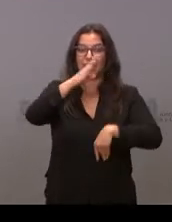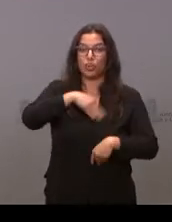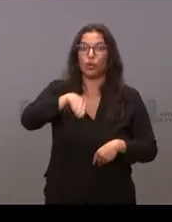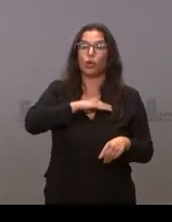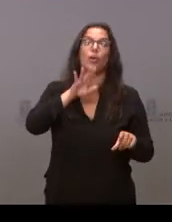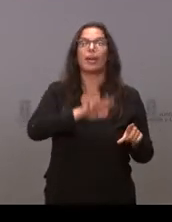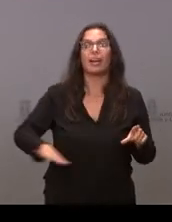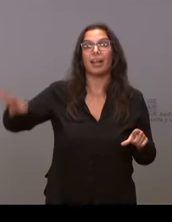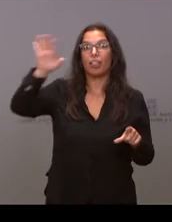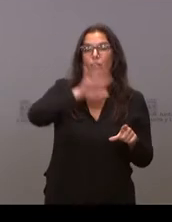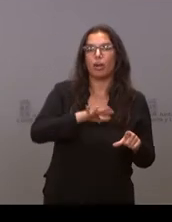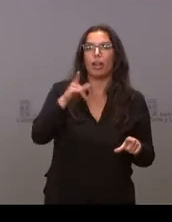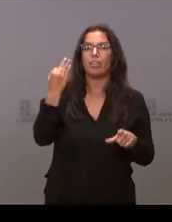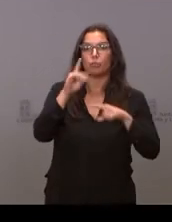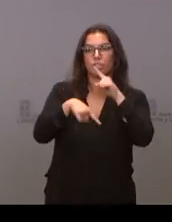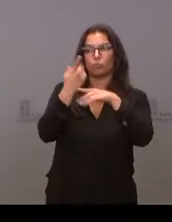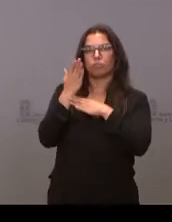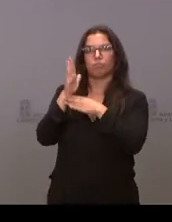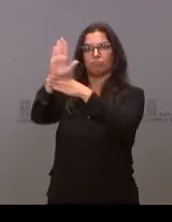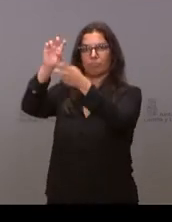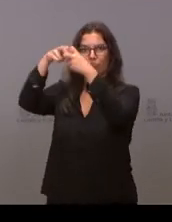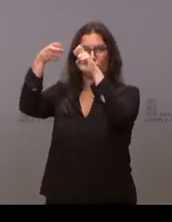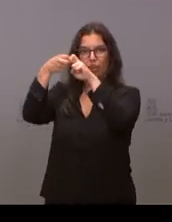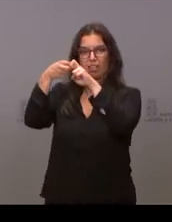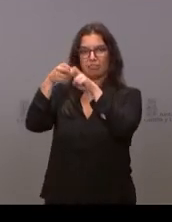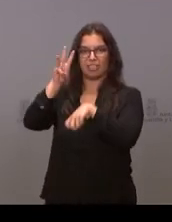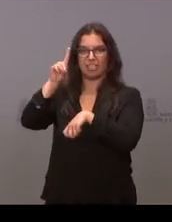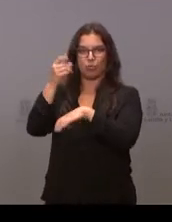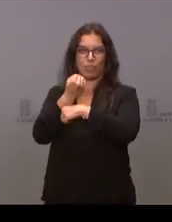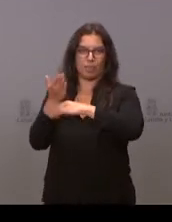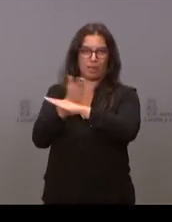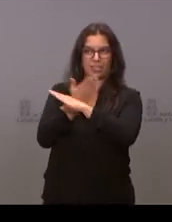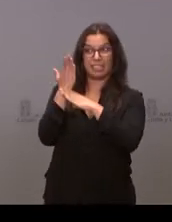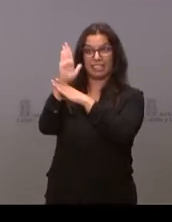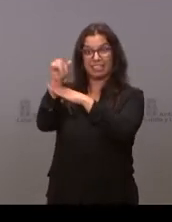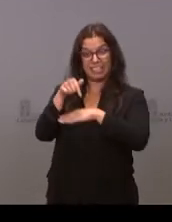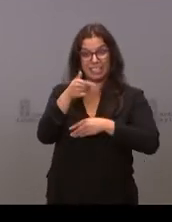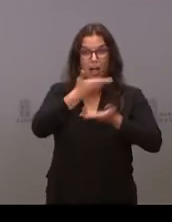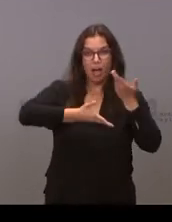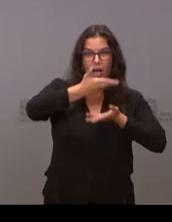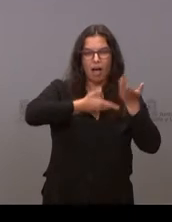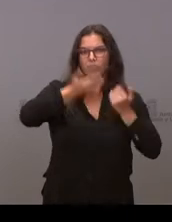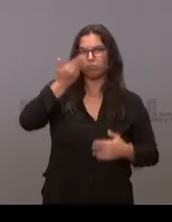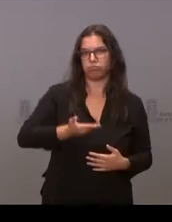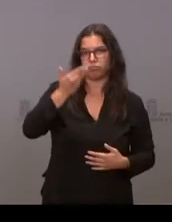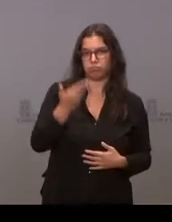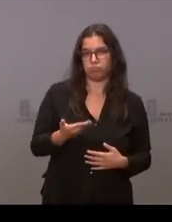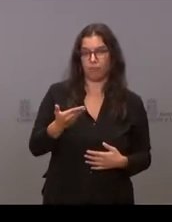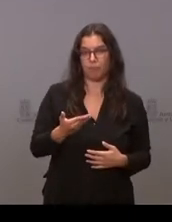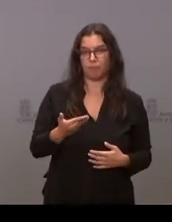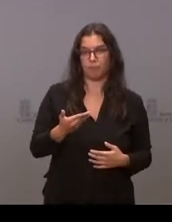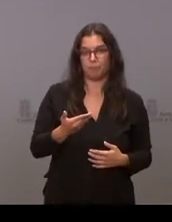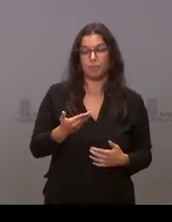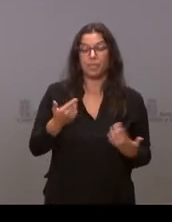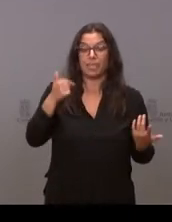España que tenemos que presentar en Bruselas antes del 31 de diciembre, es fundamental. Y el punto de vista, el peso